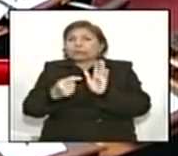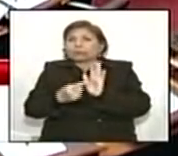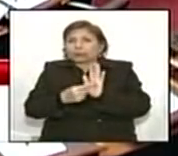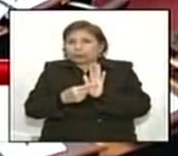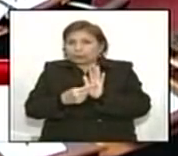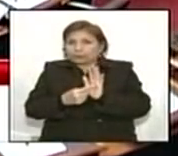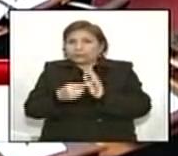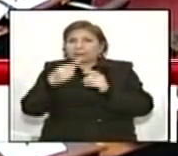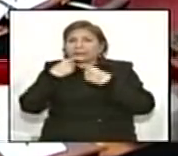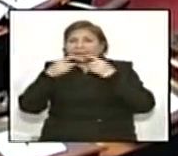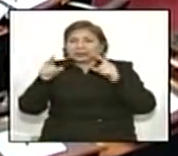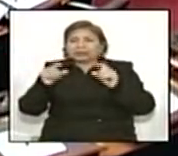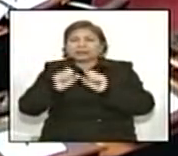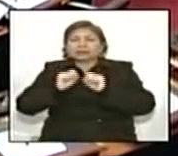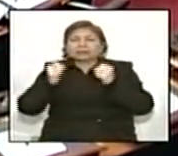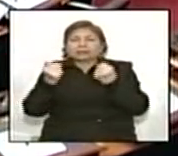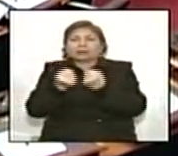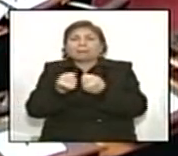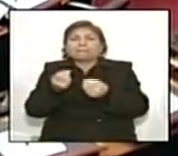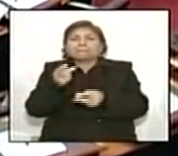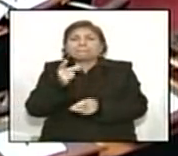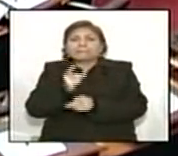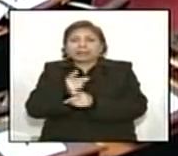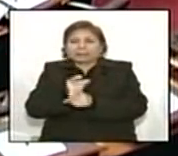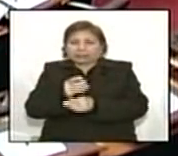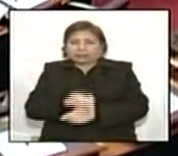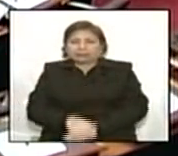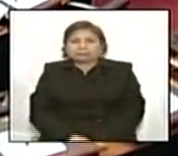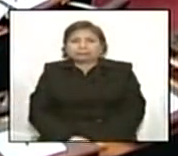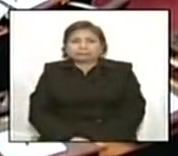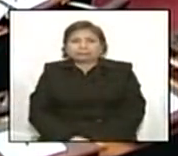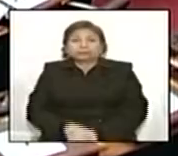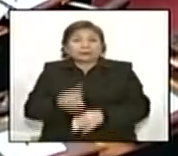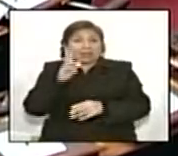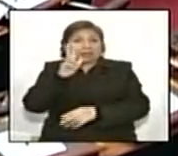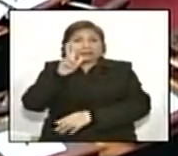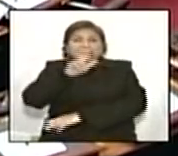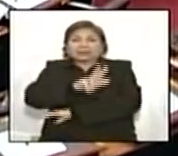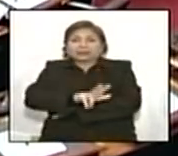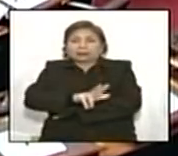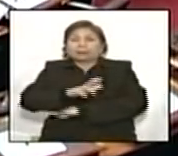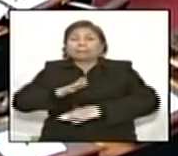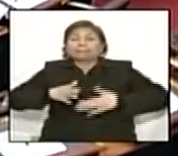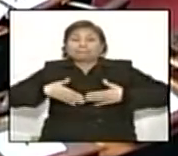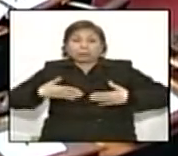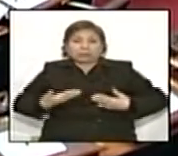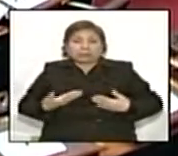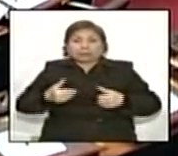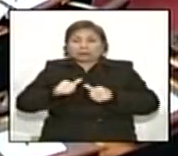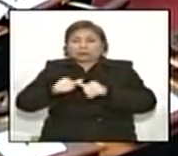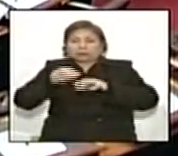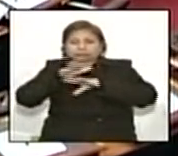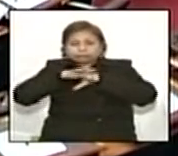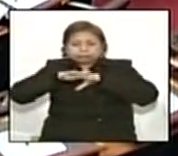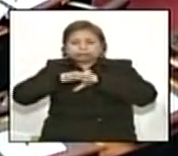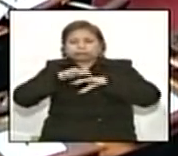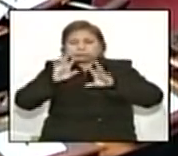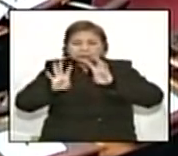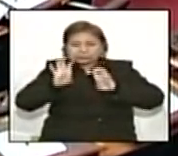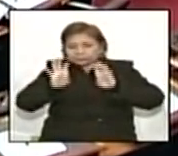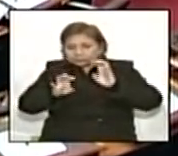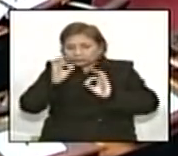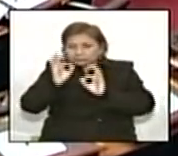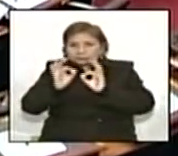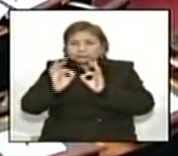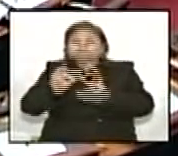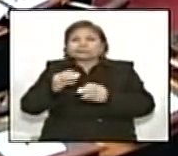el Parlamento en una posición muy debilitada. El presidente, el único capital del que dispone a estas alturas es su popularidad,